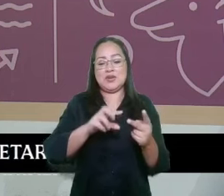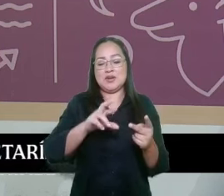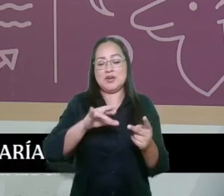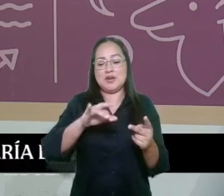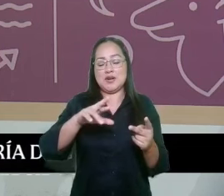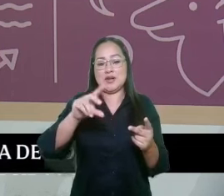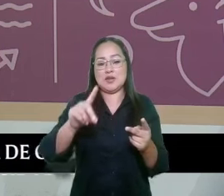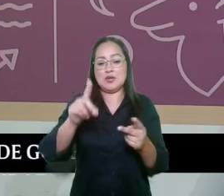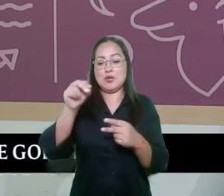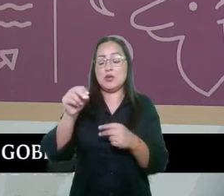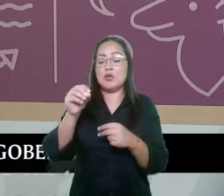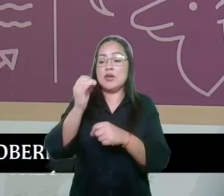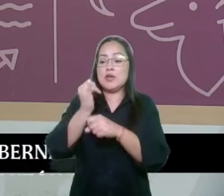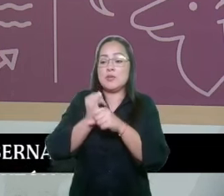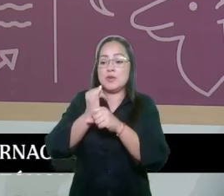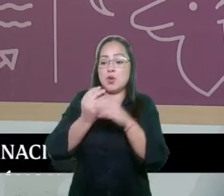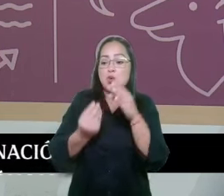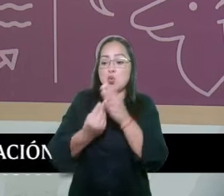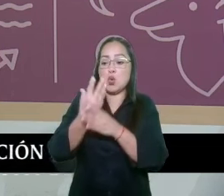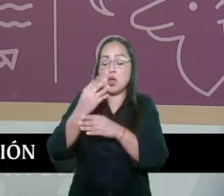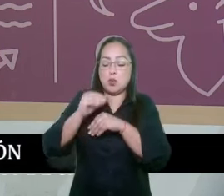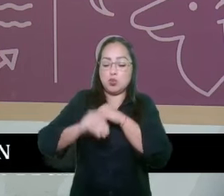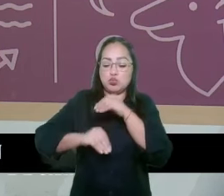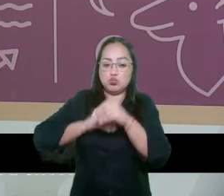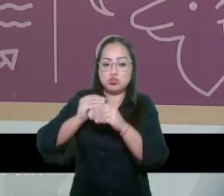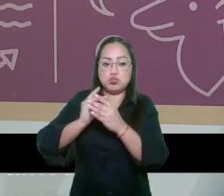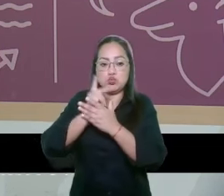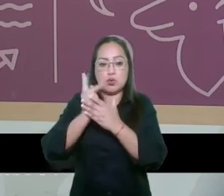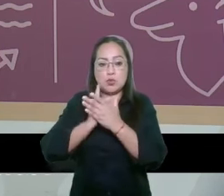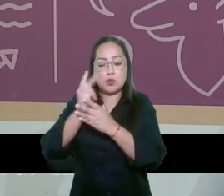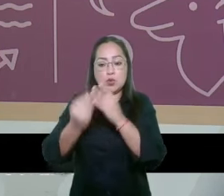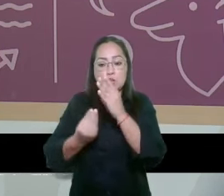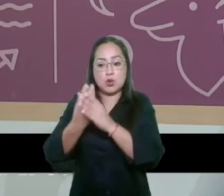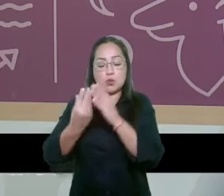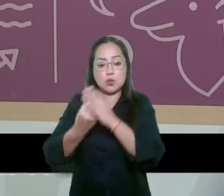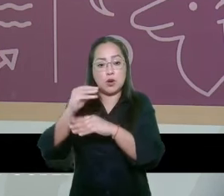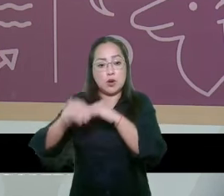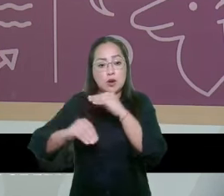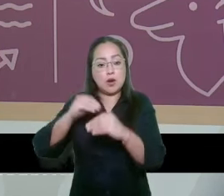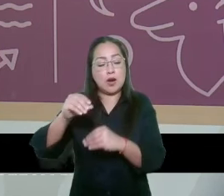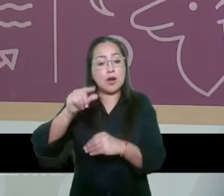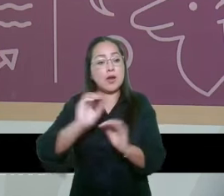investigación e innovación. En innovación, ahí lo contrató de la universidad.